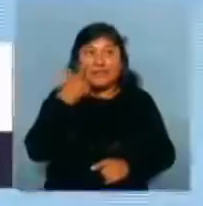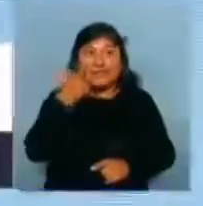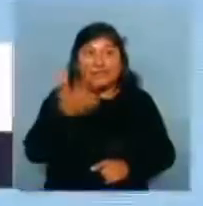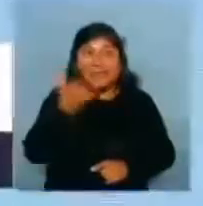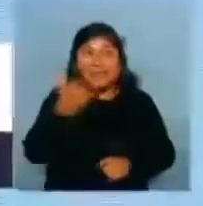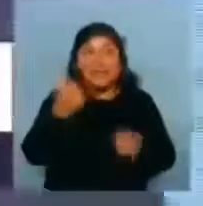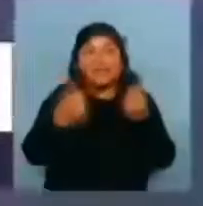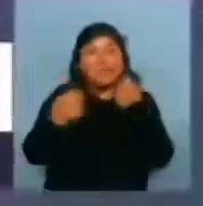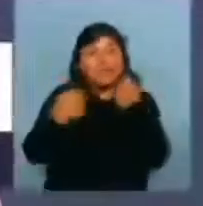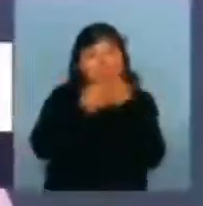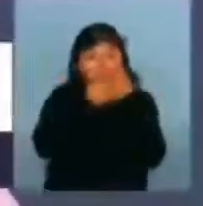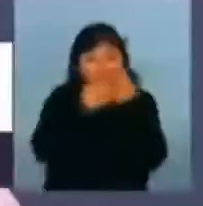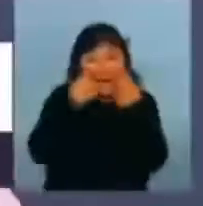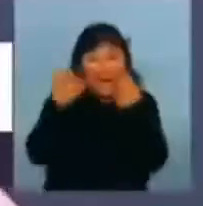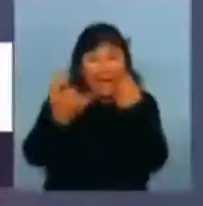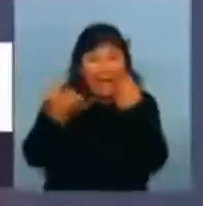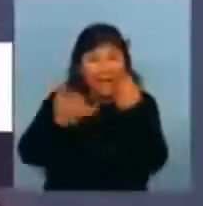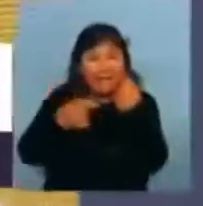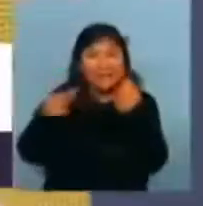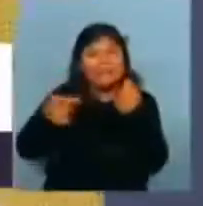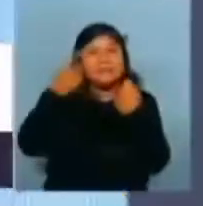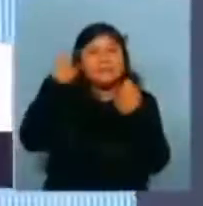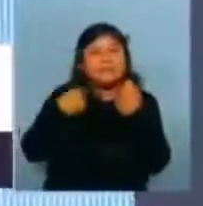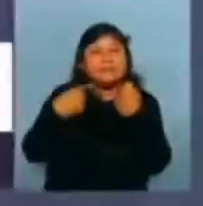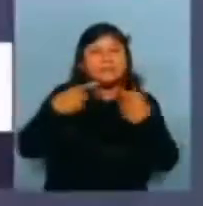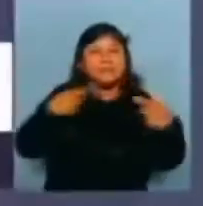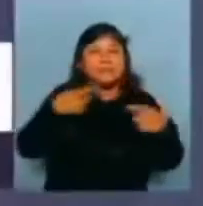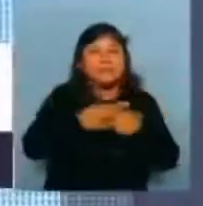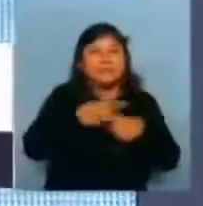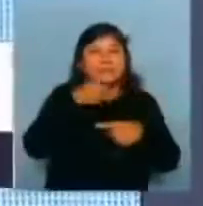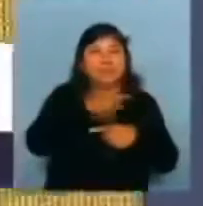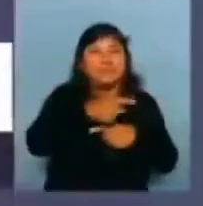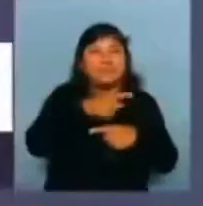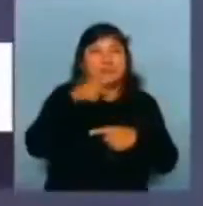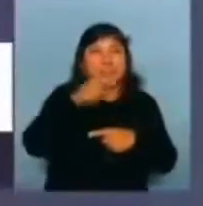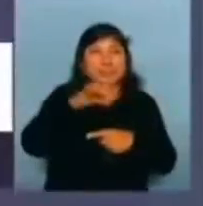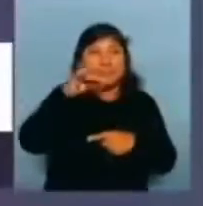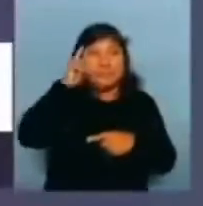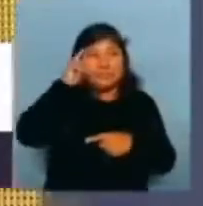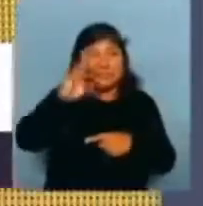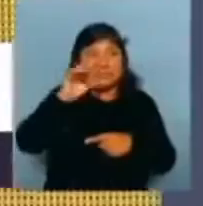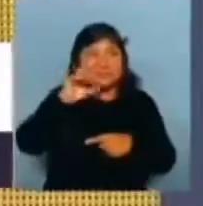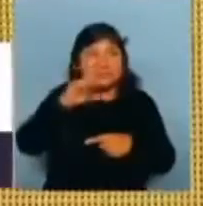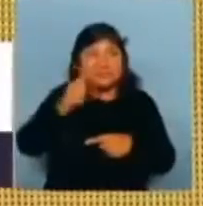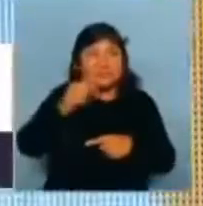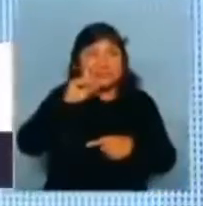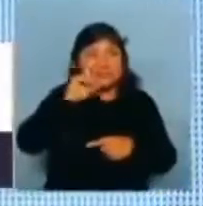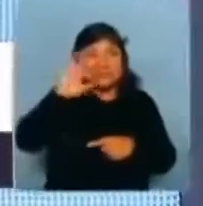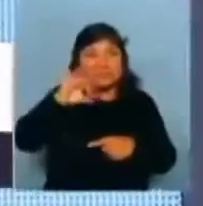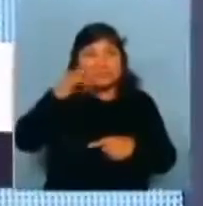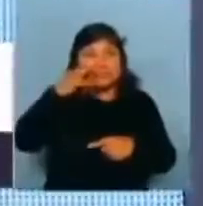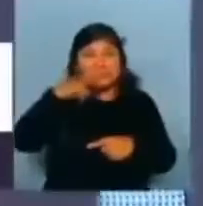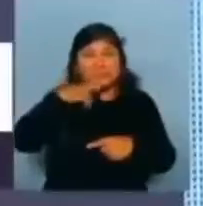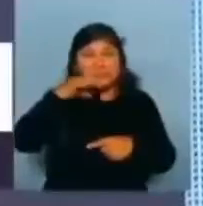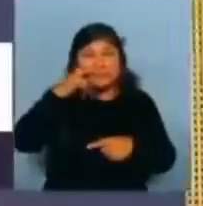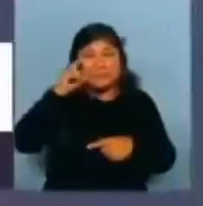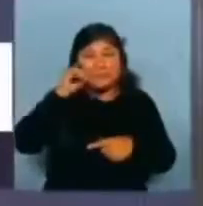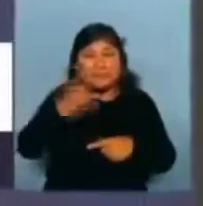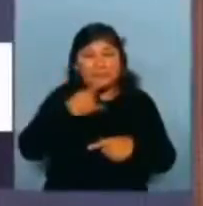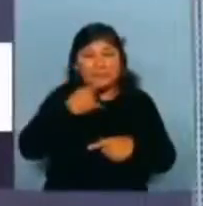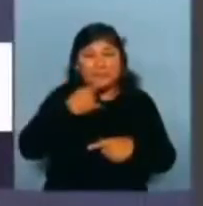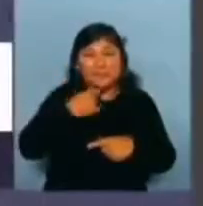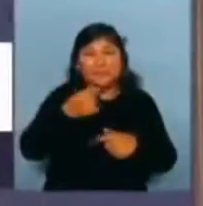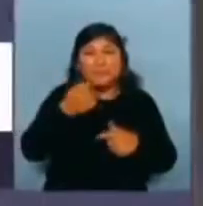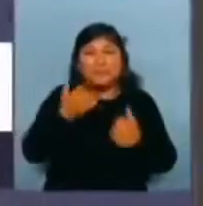algunas secuelas, ¿no?, de lo que fue la pelea con Débora Dionisius. Sí, lo único que me quedó fue el tema del